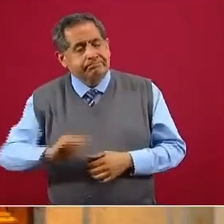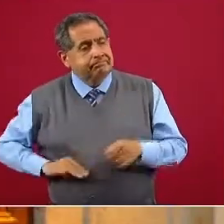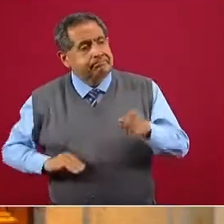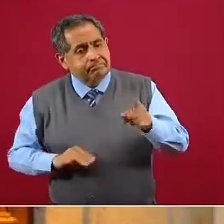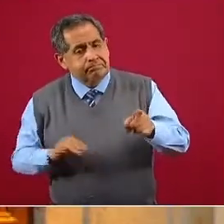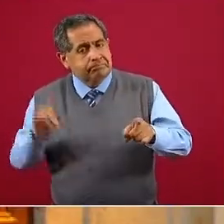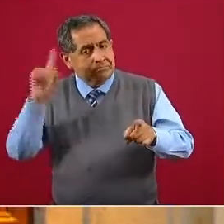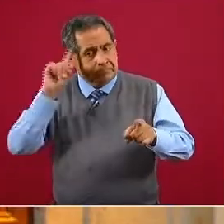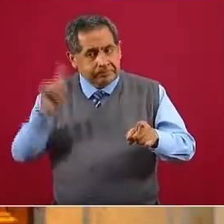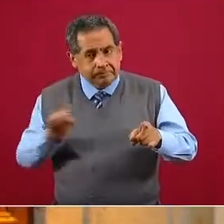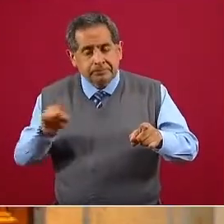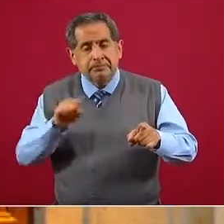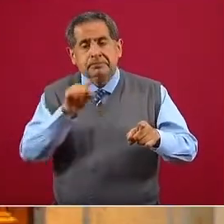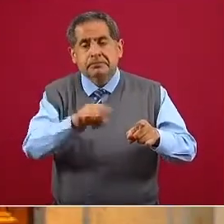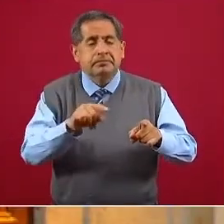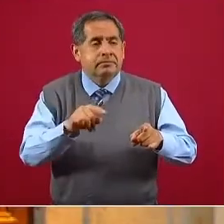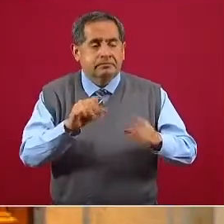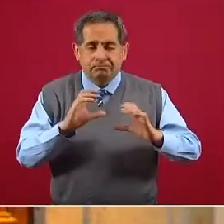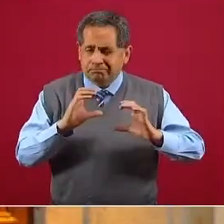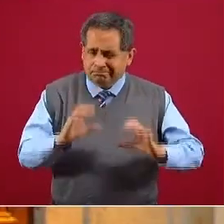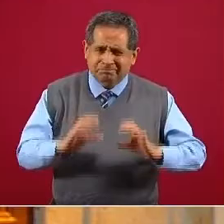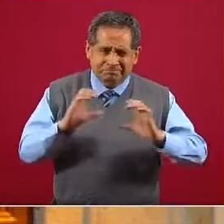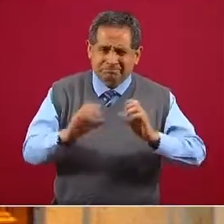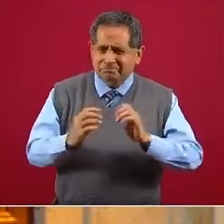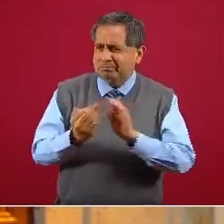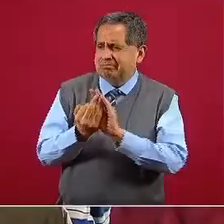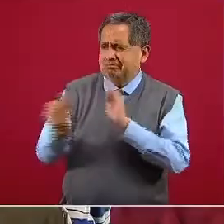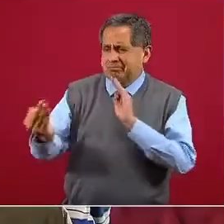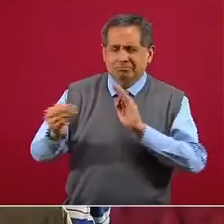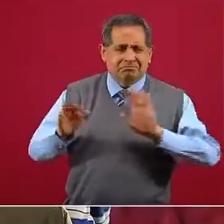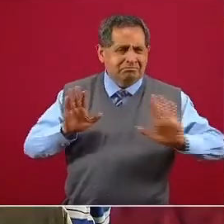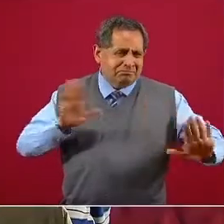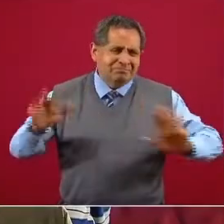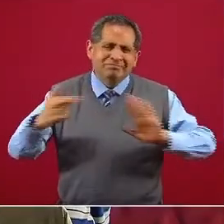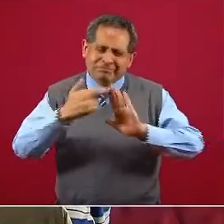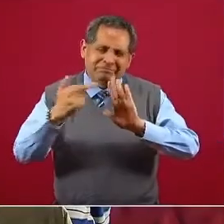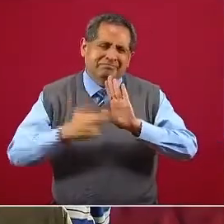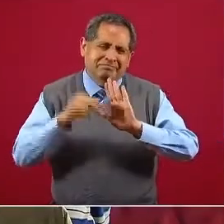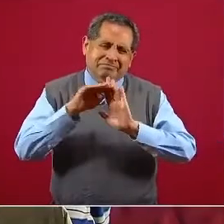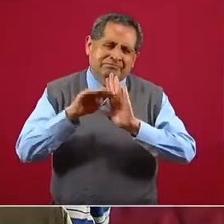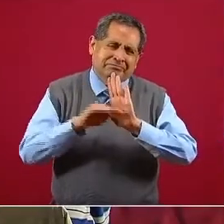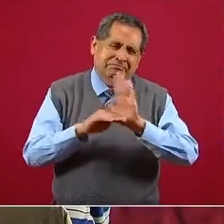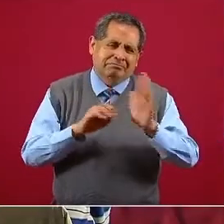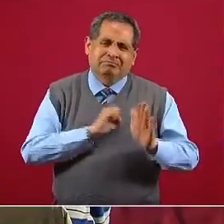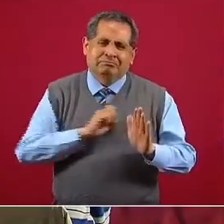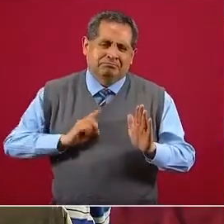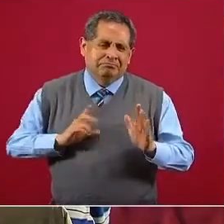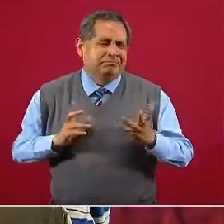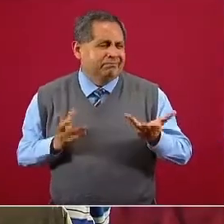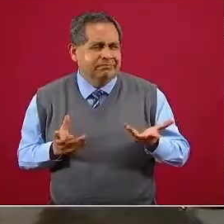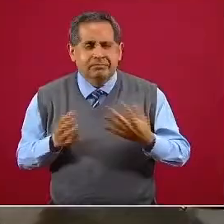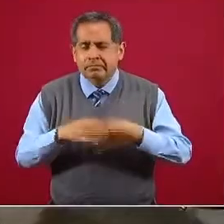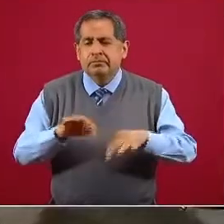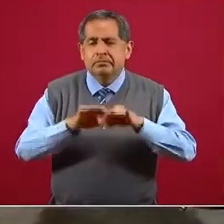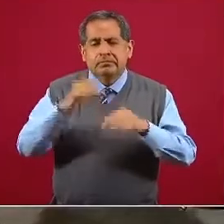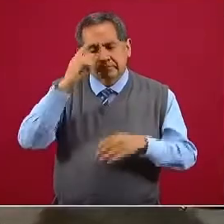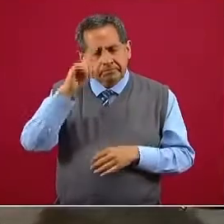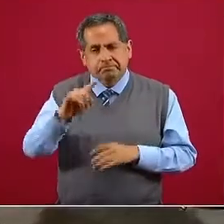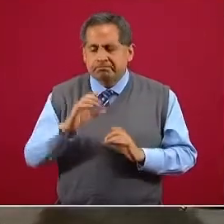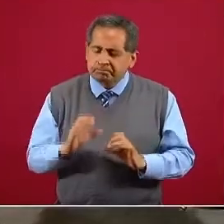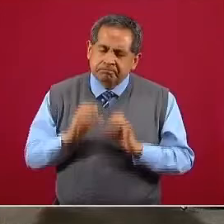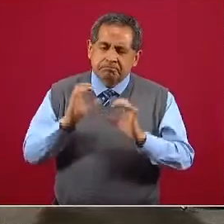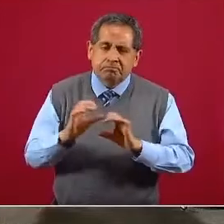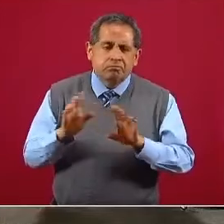de Zacatecas a implementar ávidamente todas las acciones, las actividades para poder